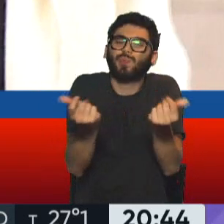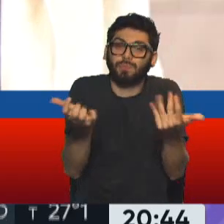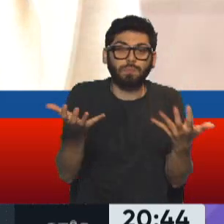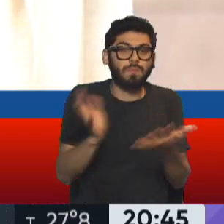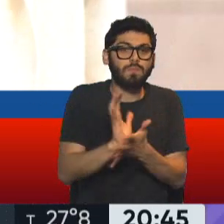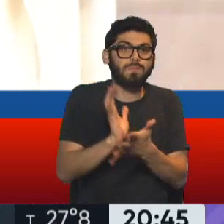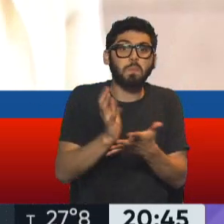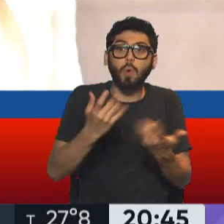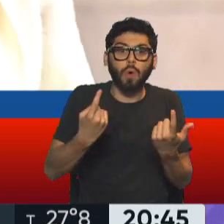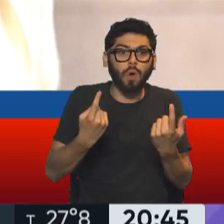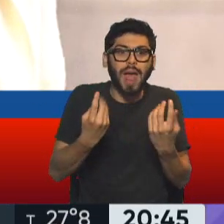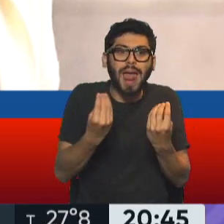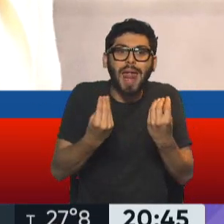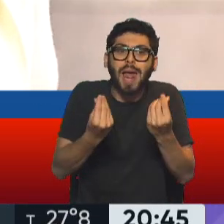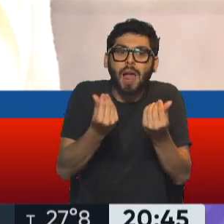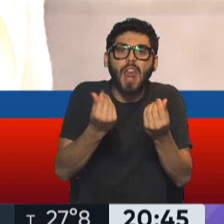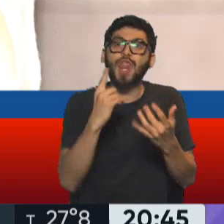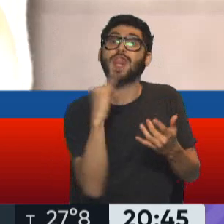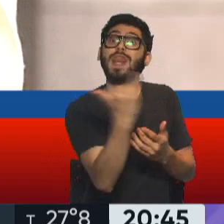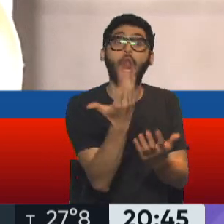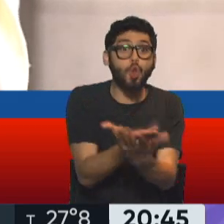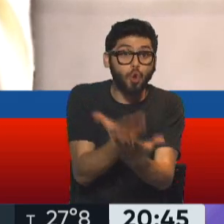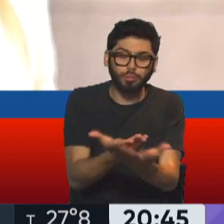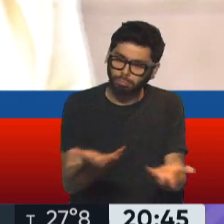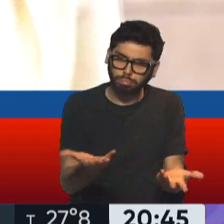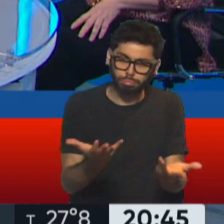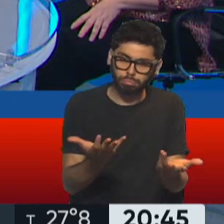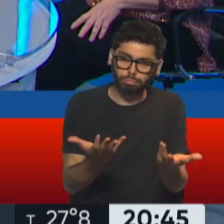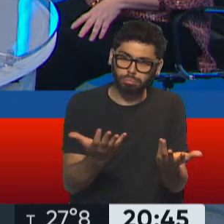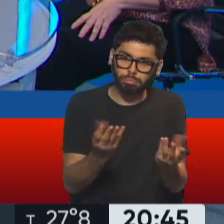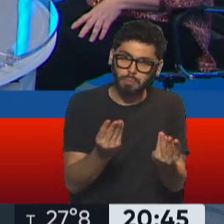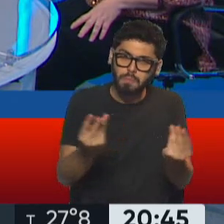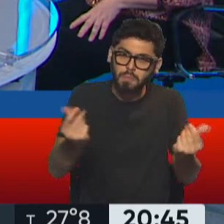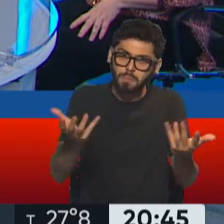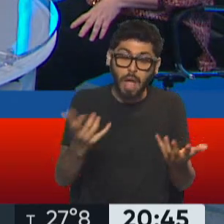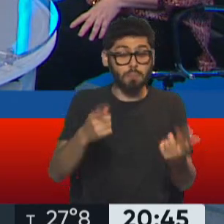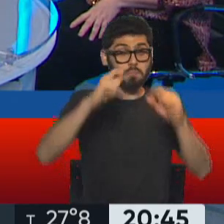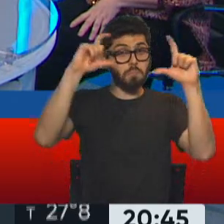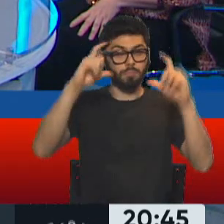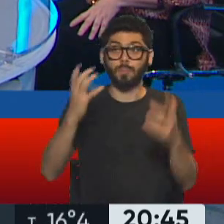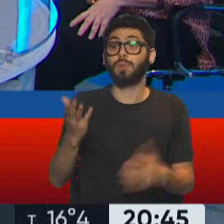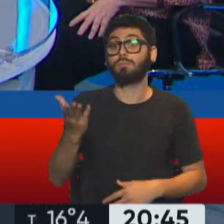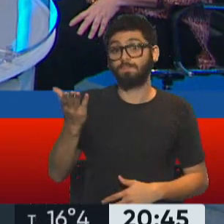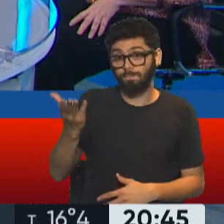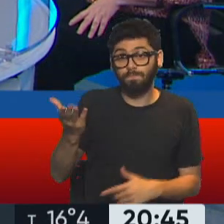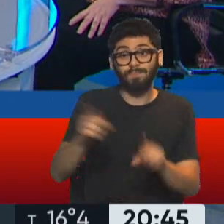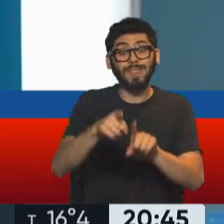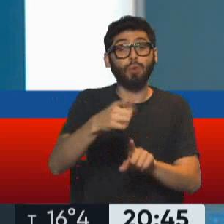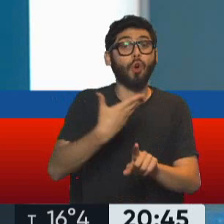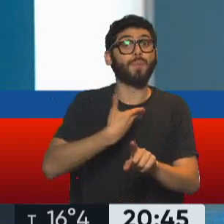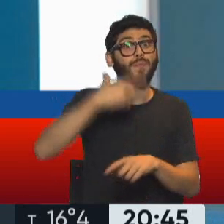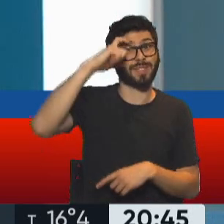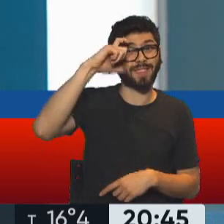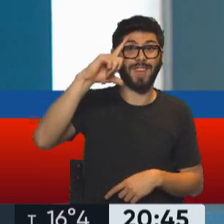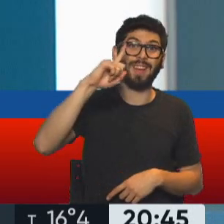el contenido de esta denuncia. Me impresiona, me llama mucho la atención. Ya es hora que, como dice Felicitas, el